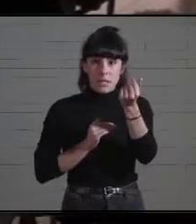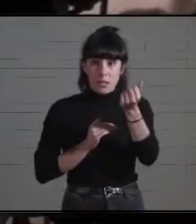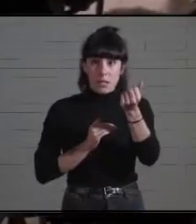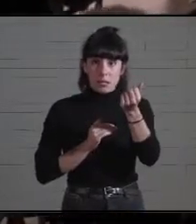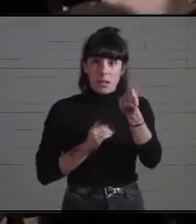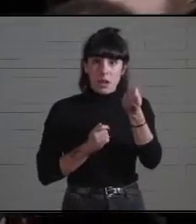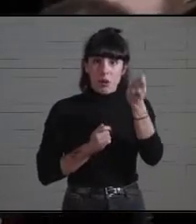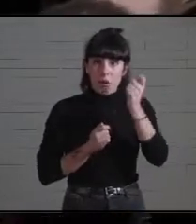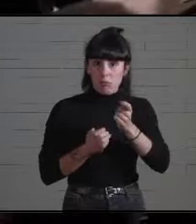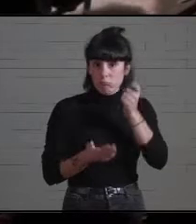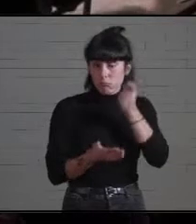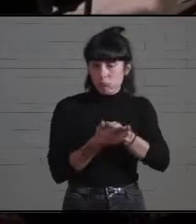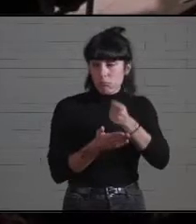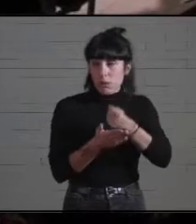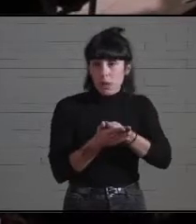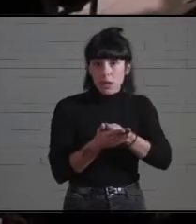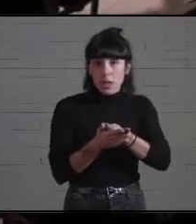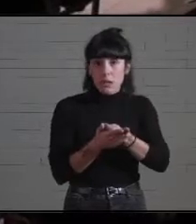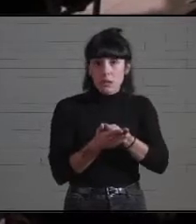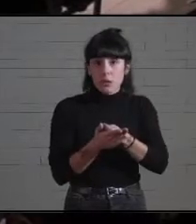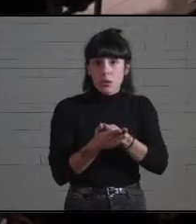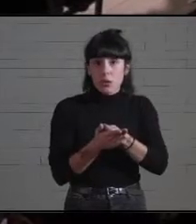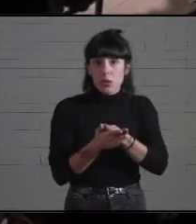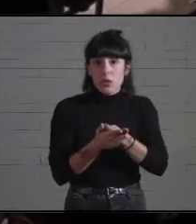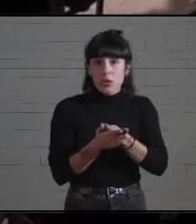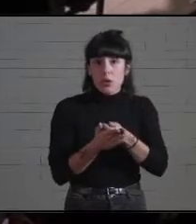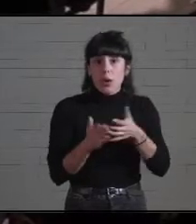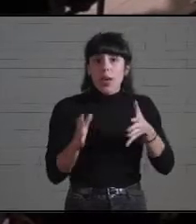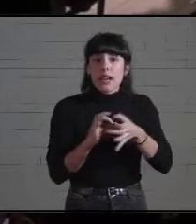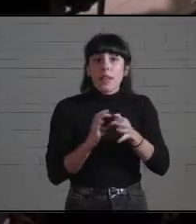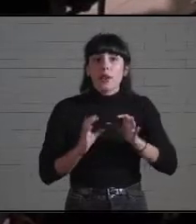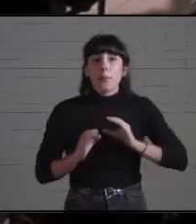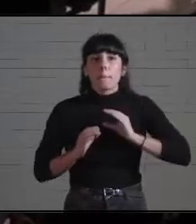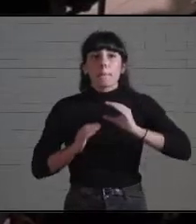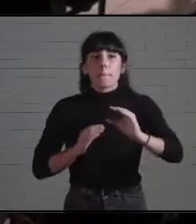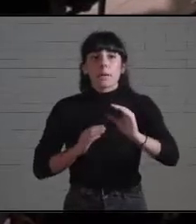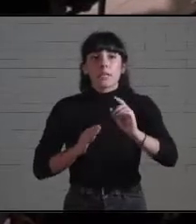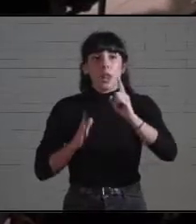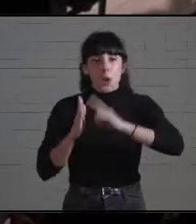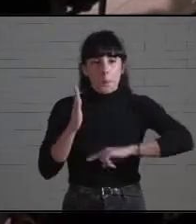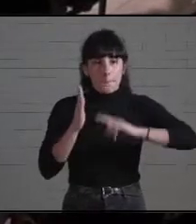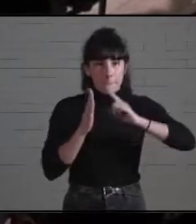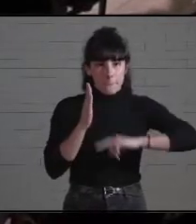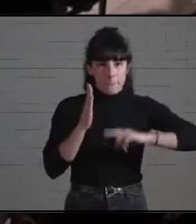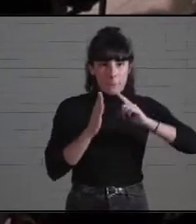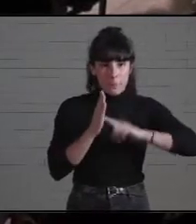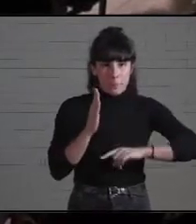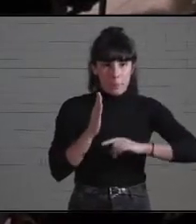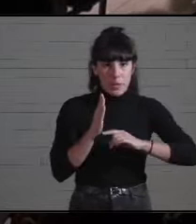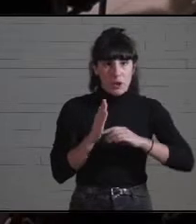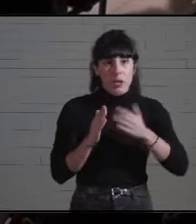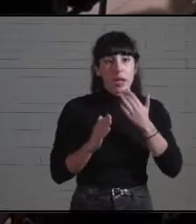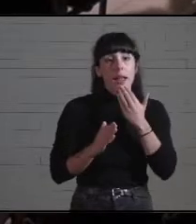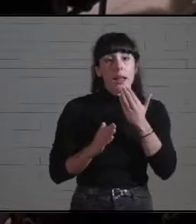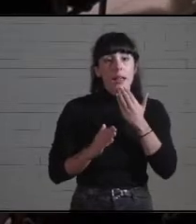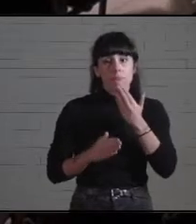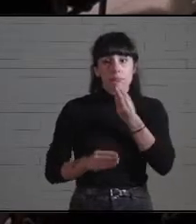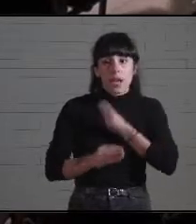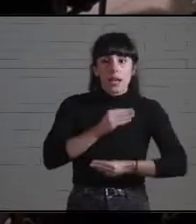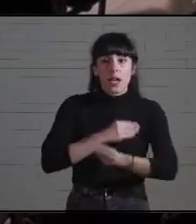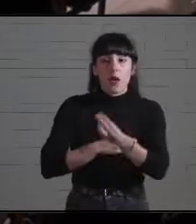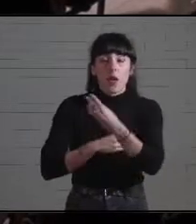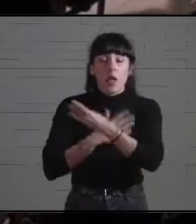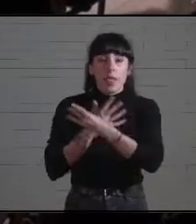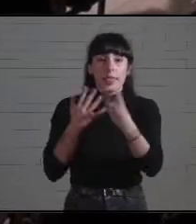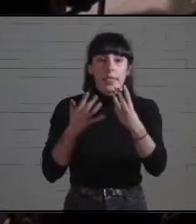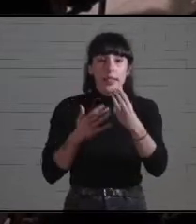un poco mayor que las prestaciones periódicas por hijo o hija mayor de 18 años y la prestación